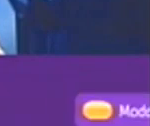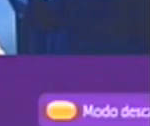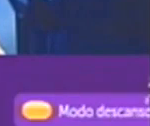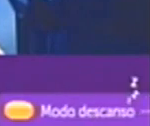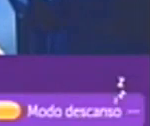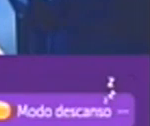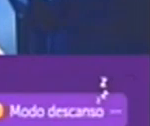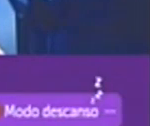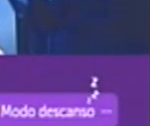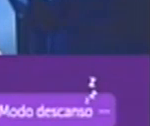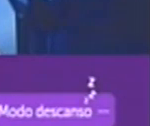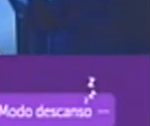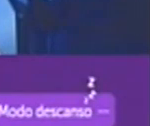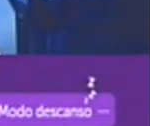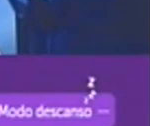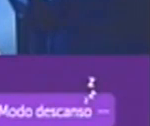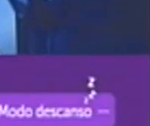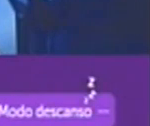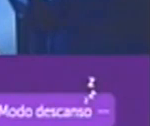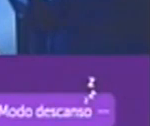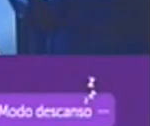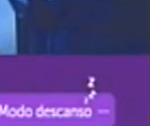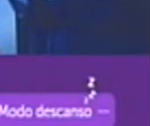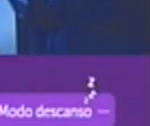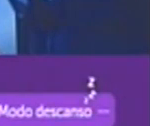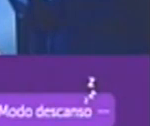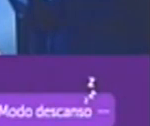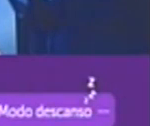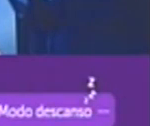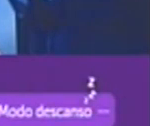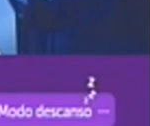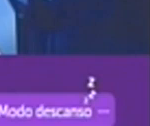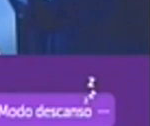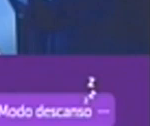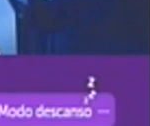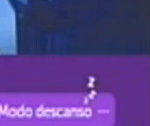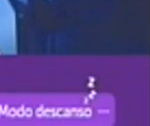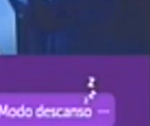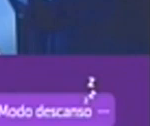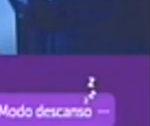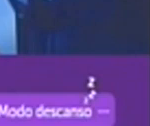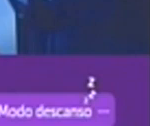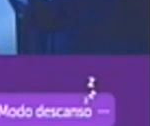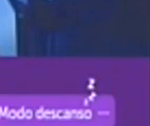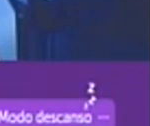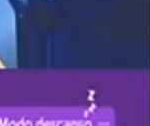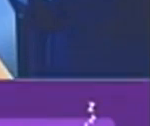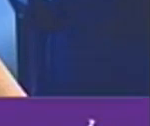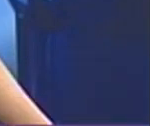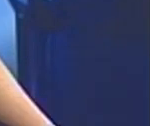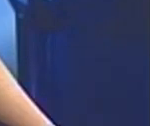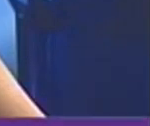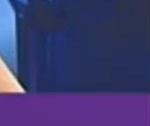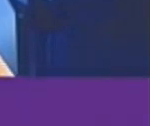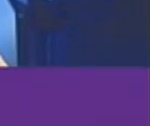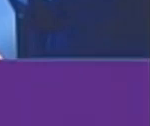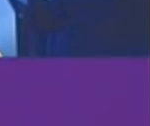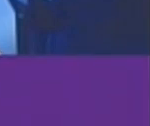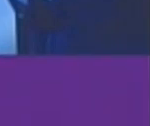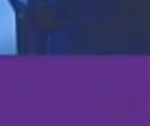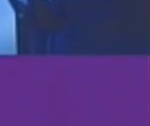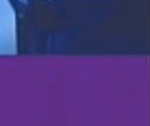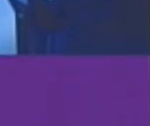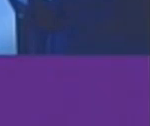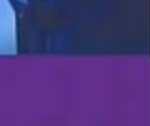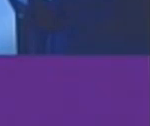nos informa desde El Zonte, donde se desarrolla una actividad por los 2 años de vigencia del Bitcoin como moneda de